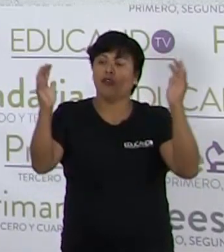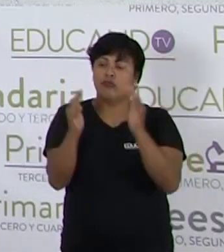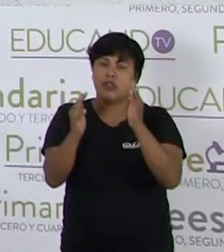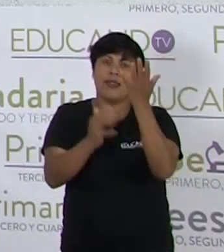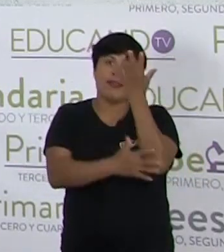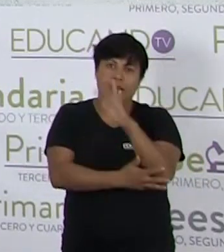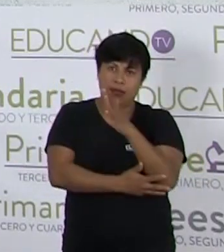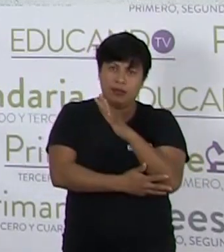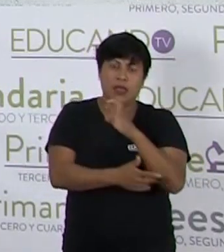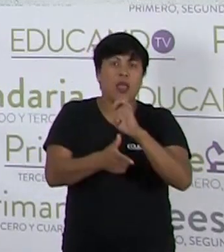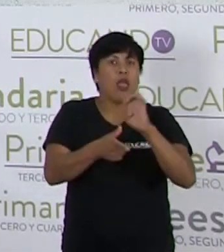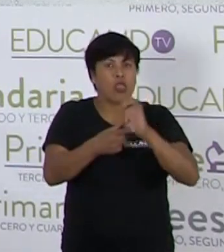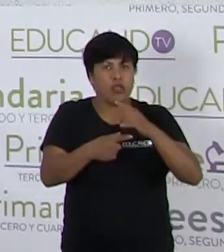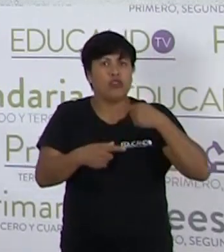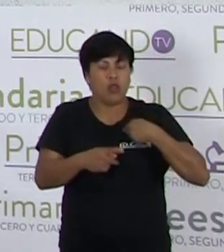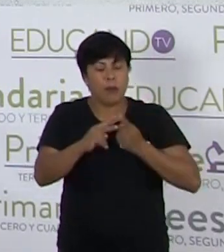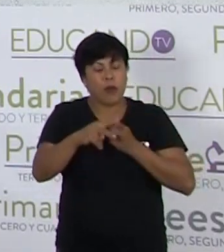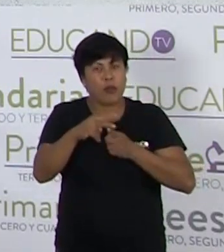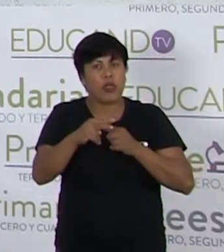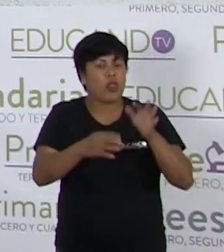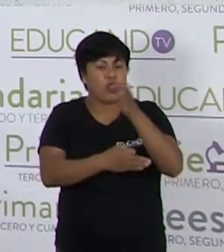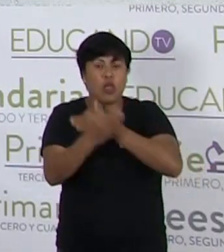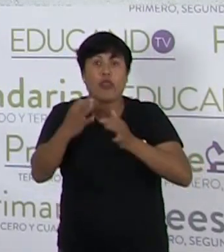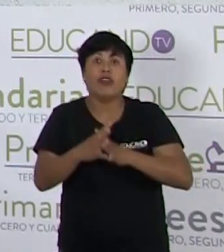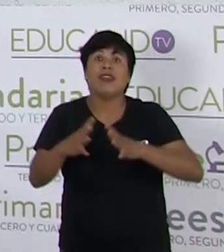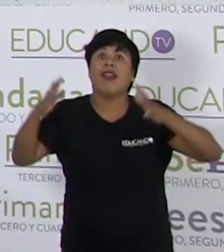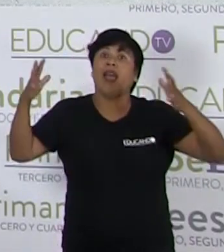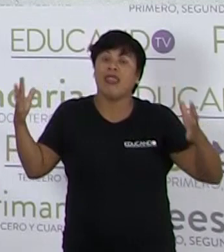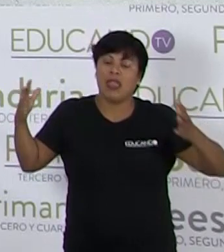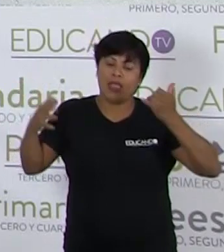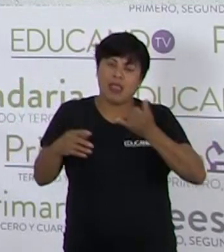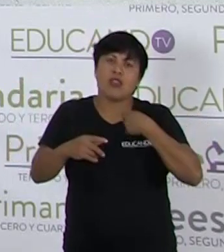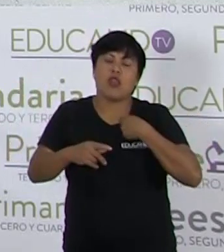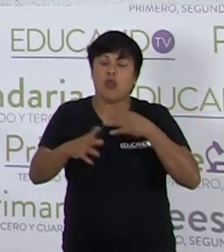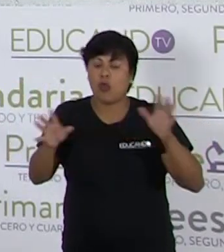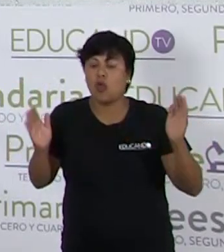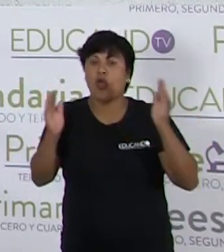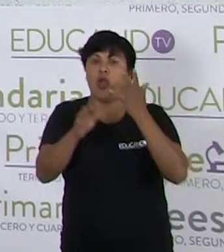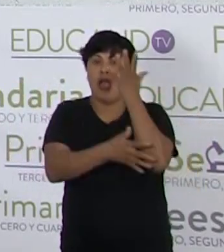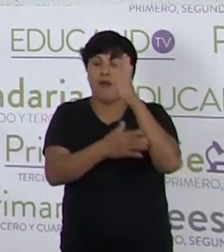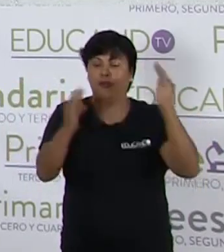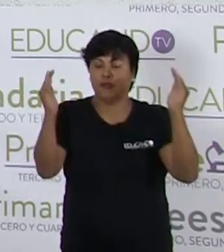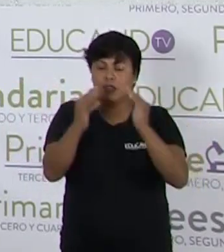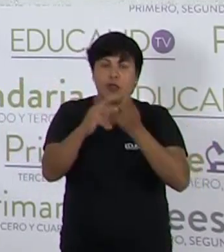10. Entonces voy a contar todos los grandes y voy a contar todos los